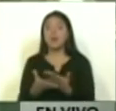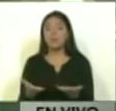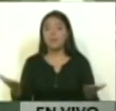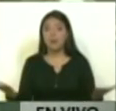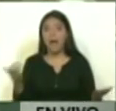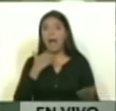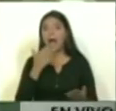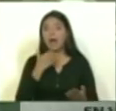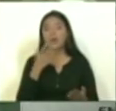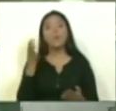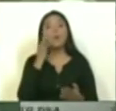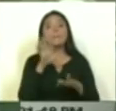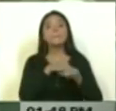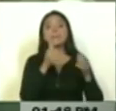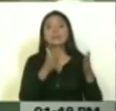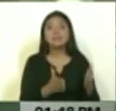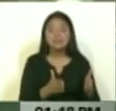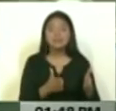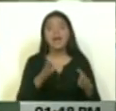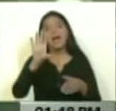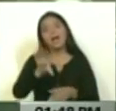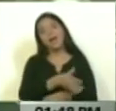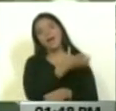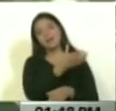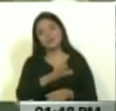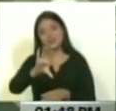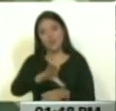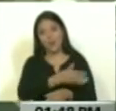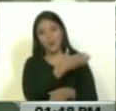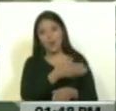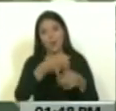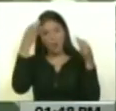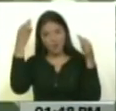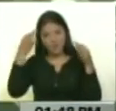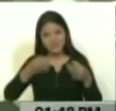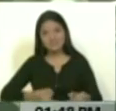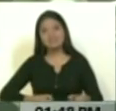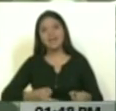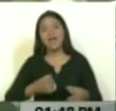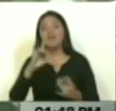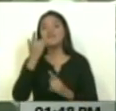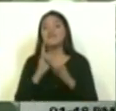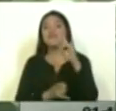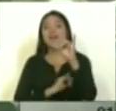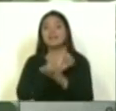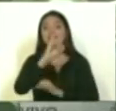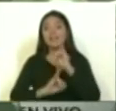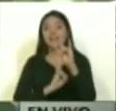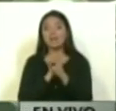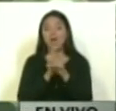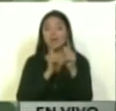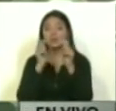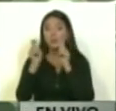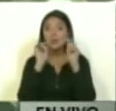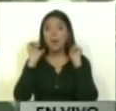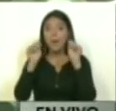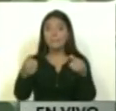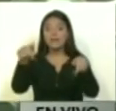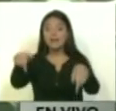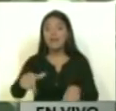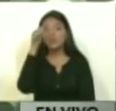que nos trajo la ministra, la canción oficial de la Feria Internacional del Turismo que arranca este